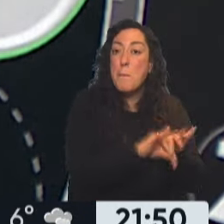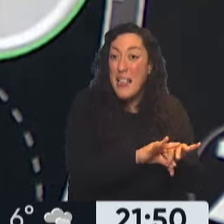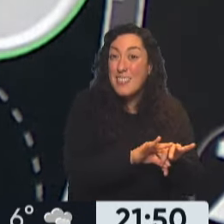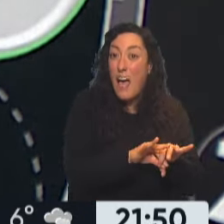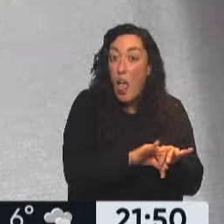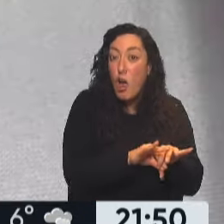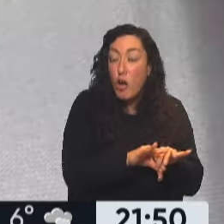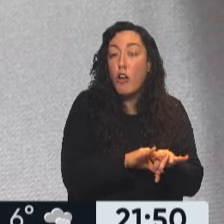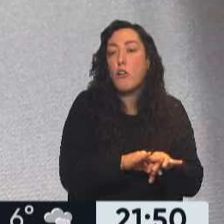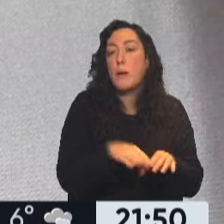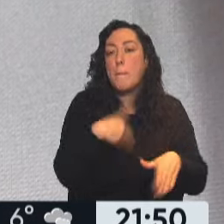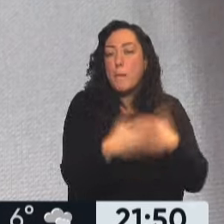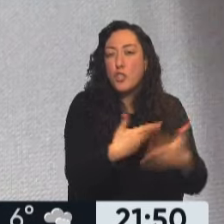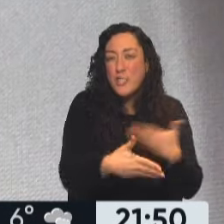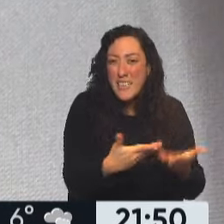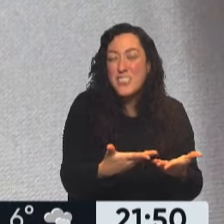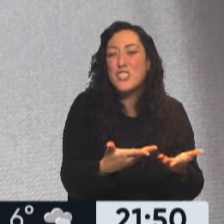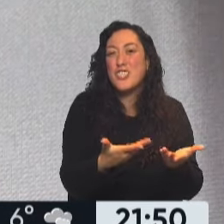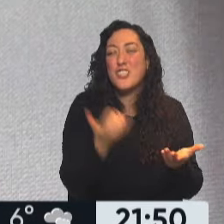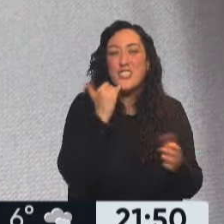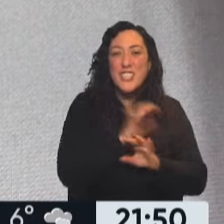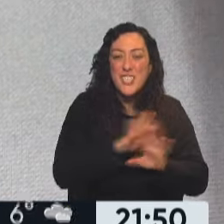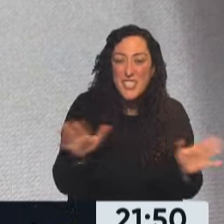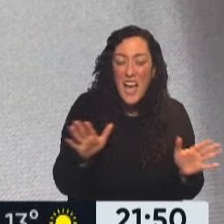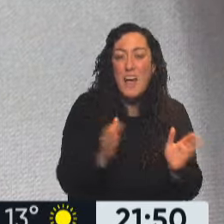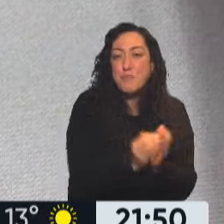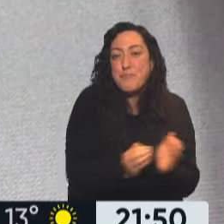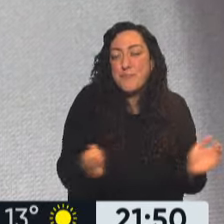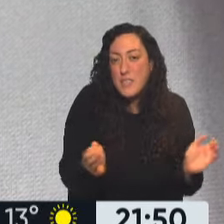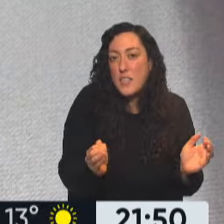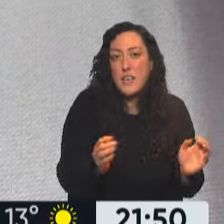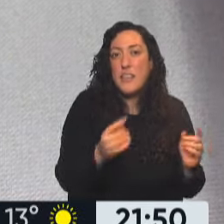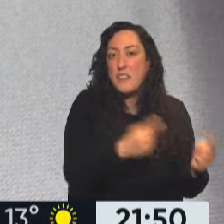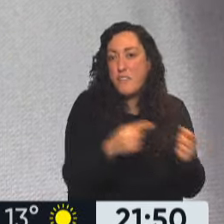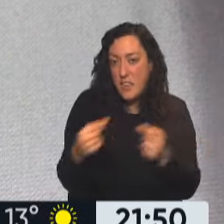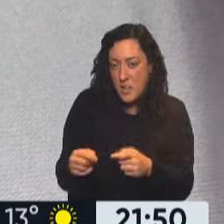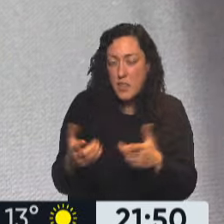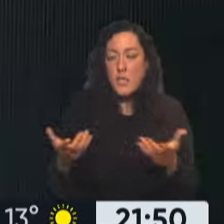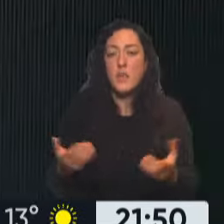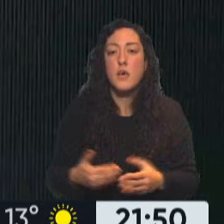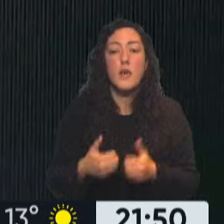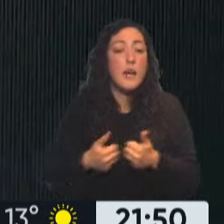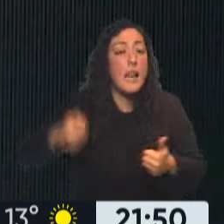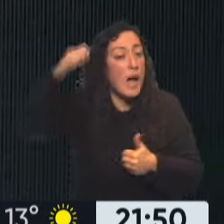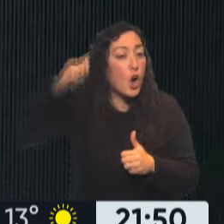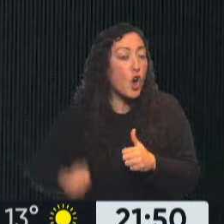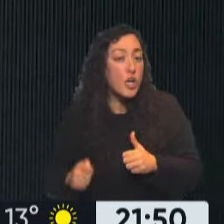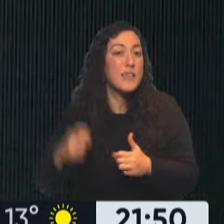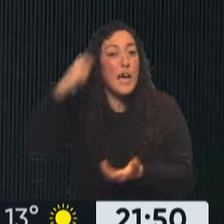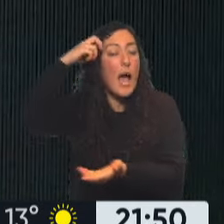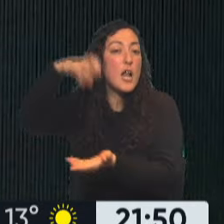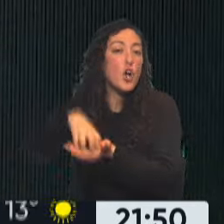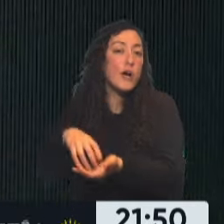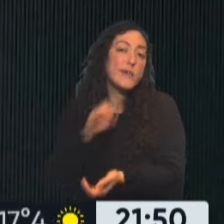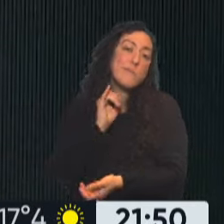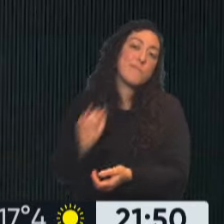comienza el proceso de desarrollo hacia el nacimiento. Pero la Corte le ha recordado al Congreso la